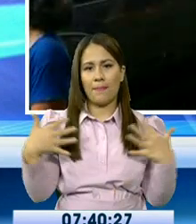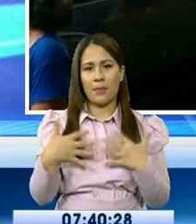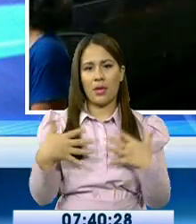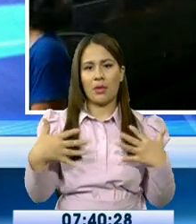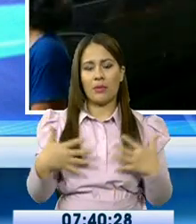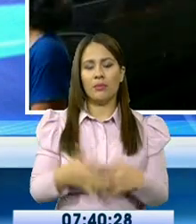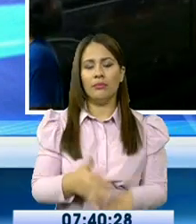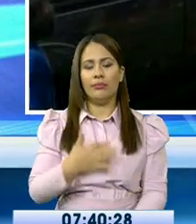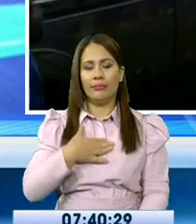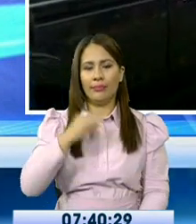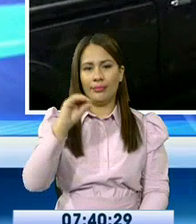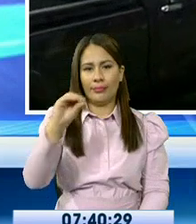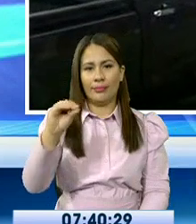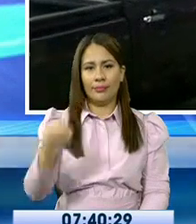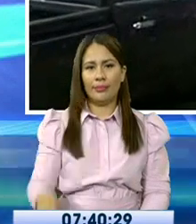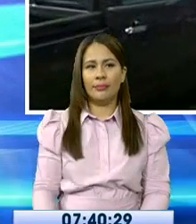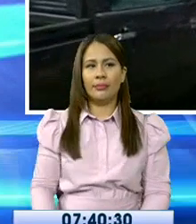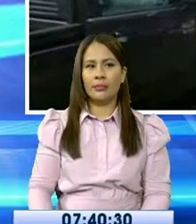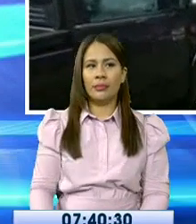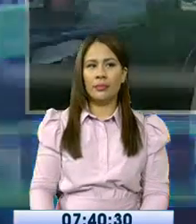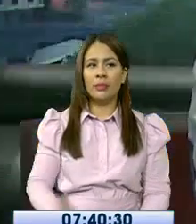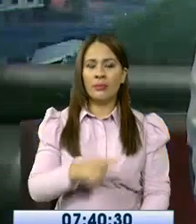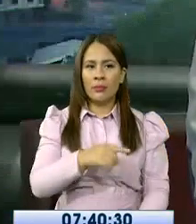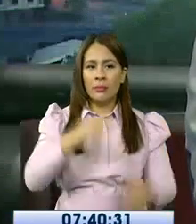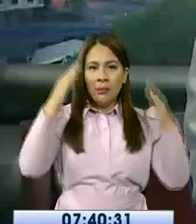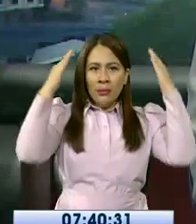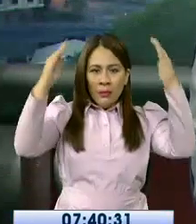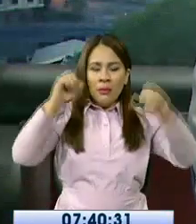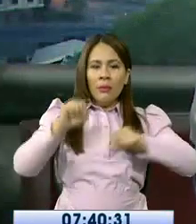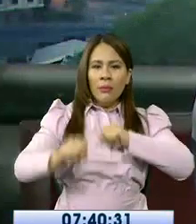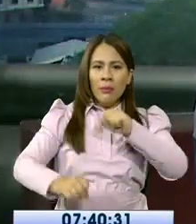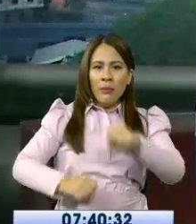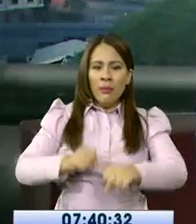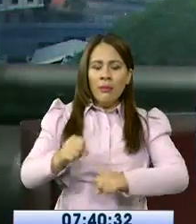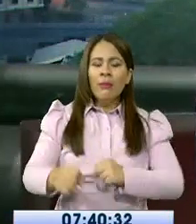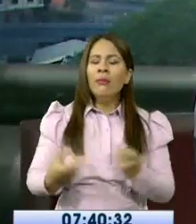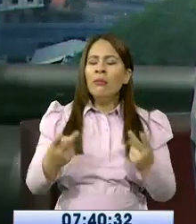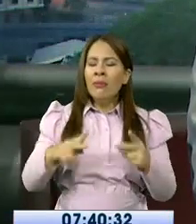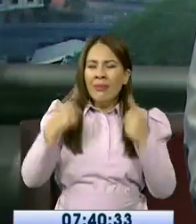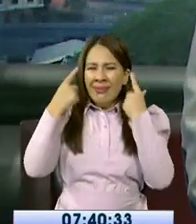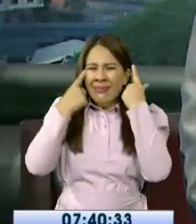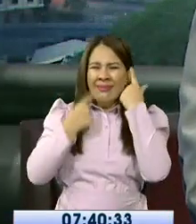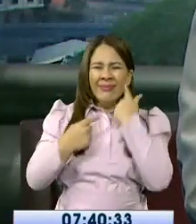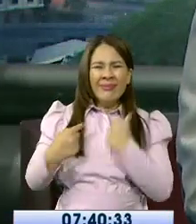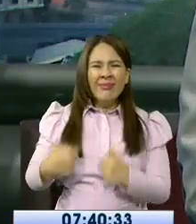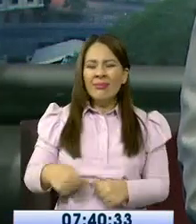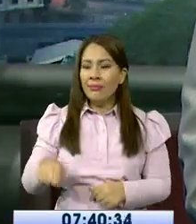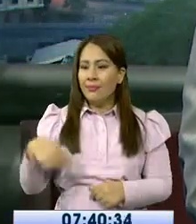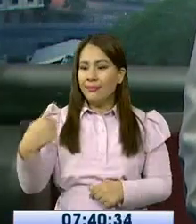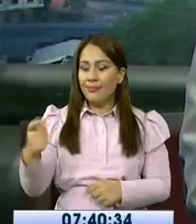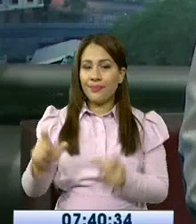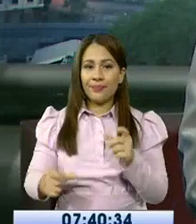otra información. El chofer de una tricimoto resultó gravemente herido tras ser impactado por otro vehículo